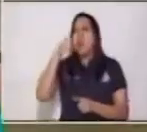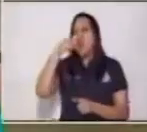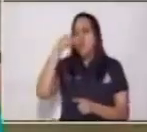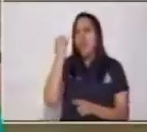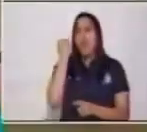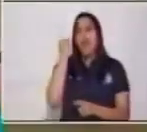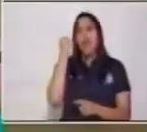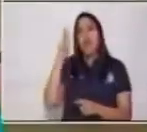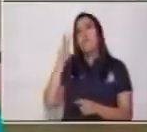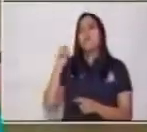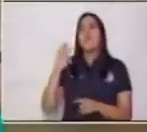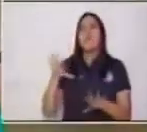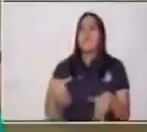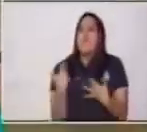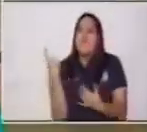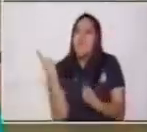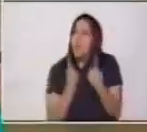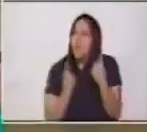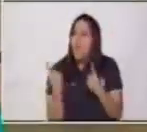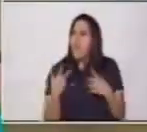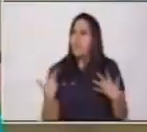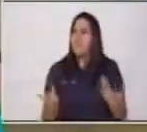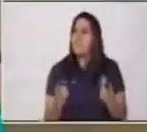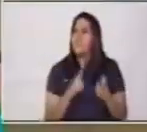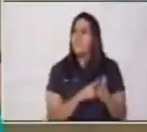¿Qué caracteriza al texto narrativo?